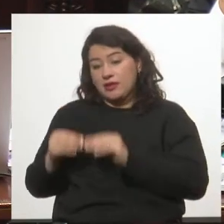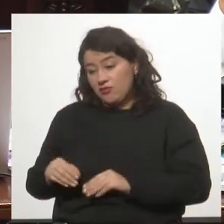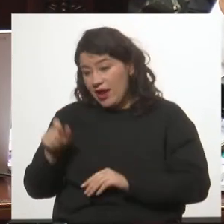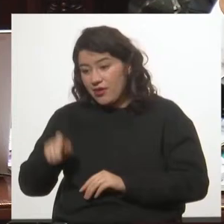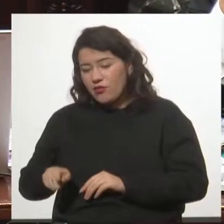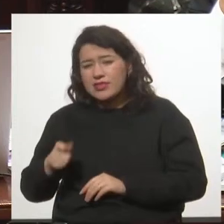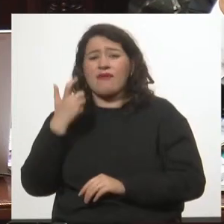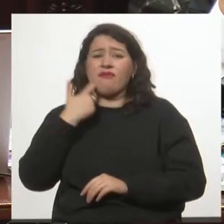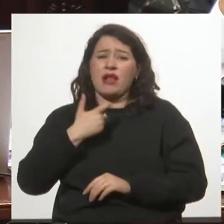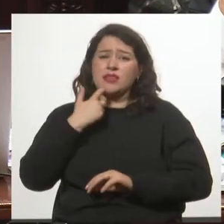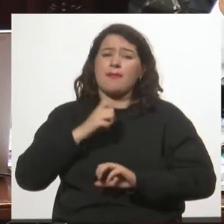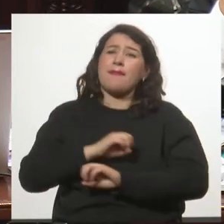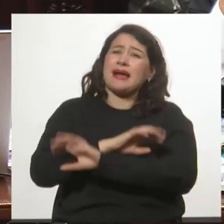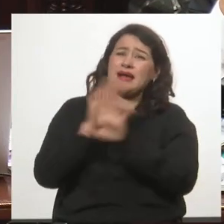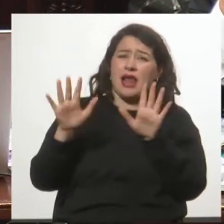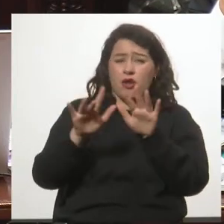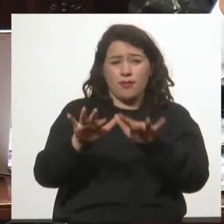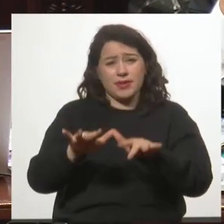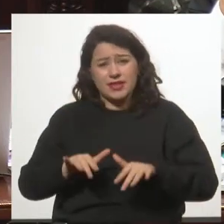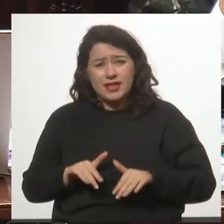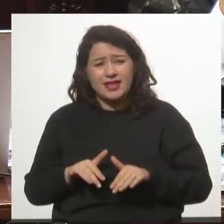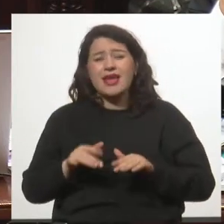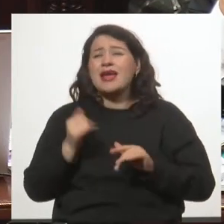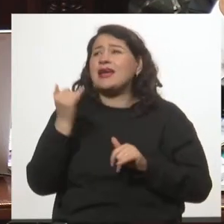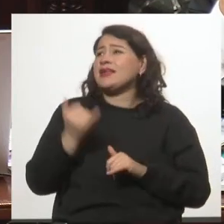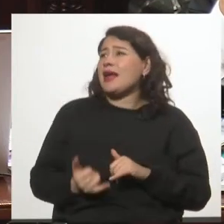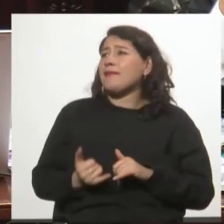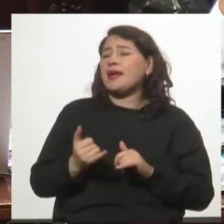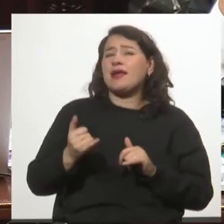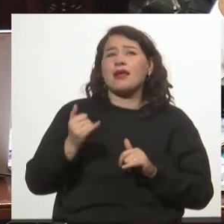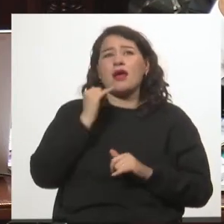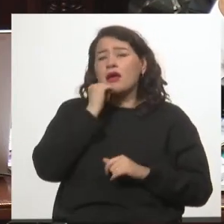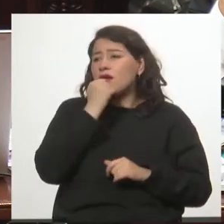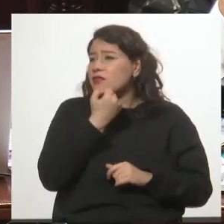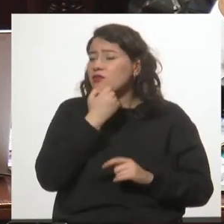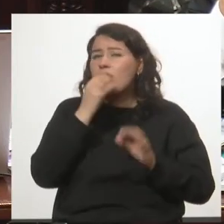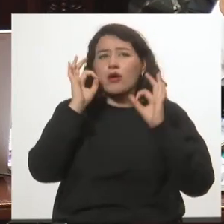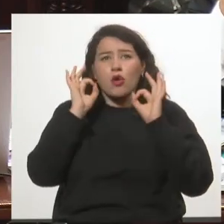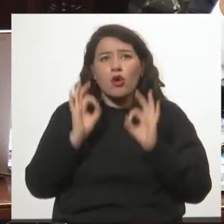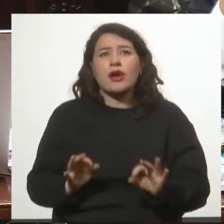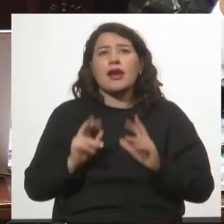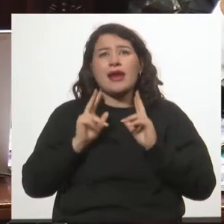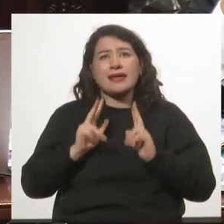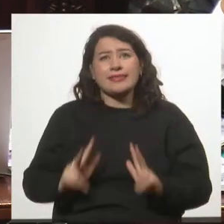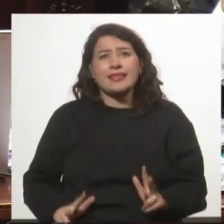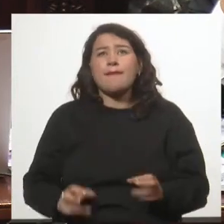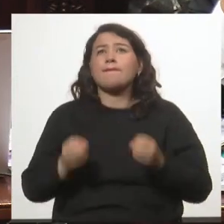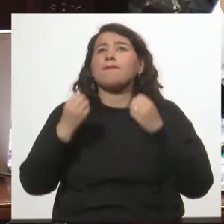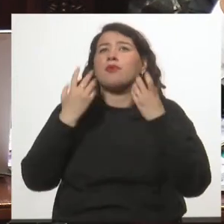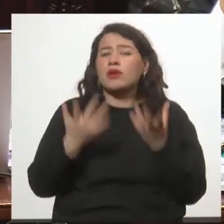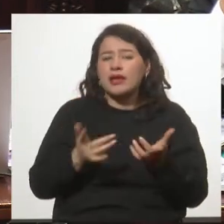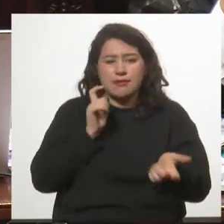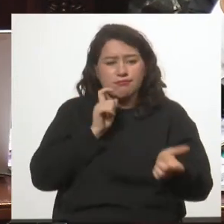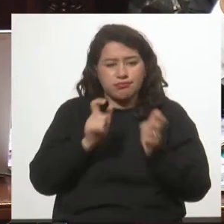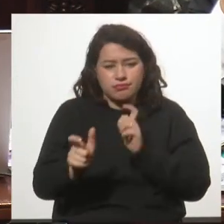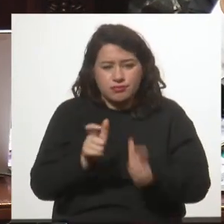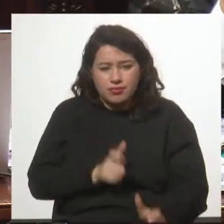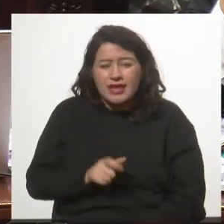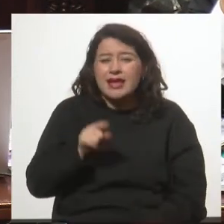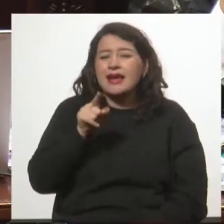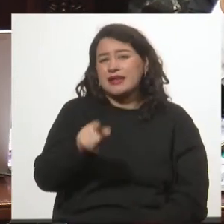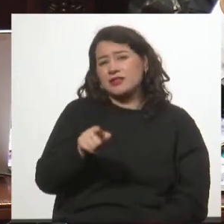de integridad de los expedientes y la omisión de una correcta motivación de las adjudicaciones vulneran